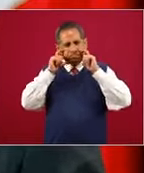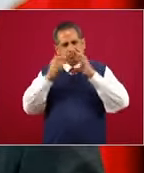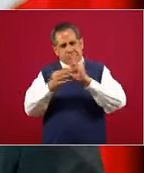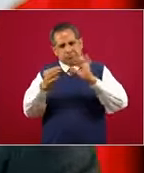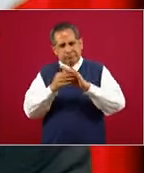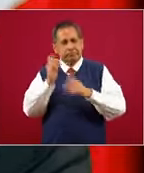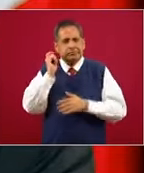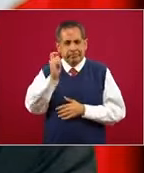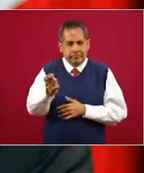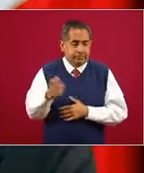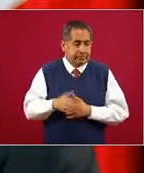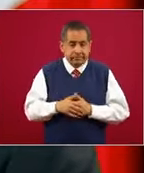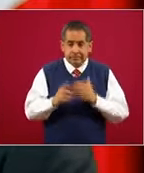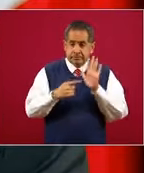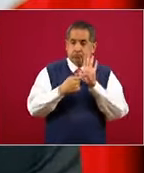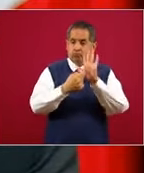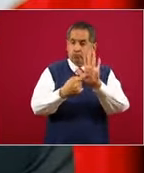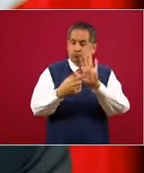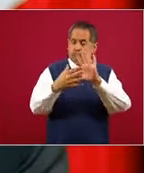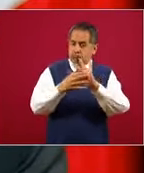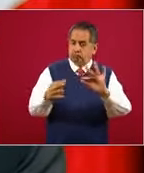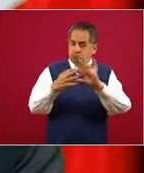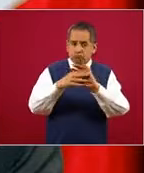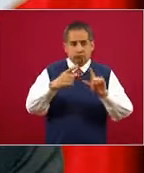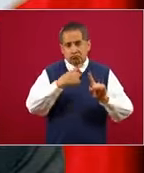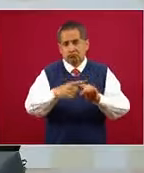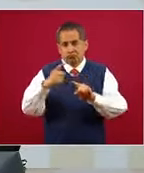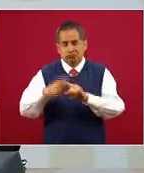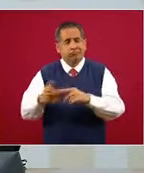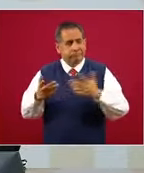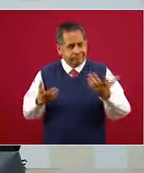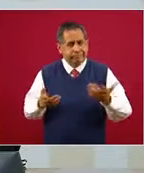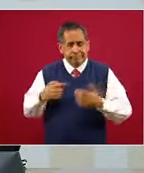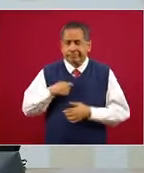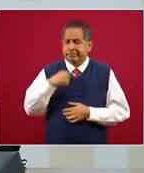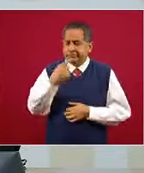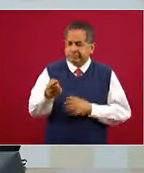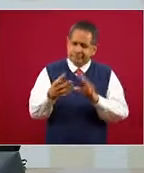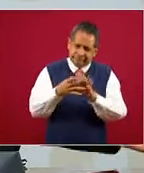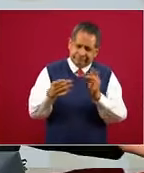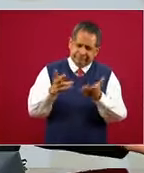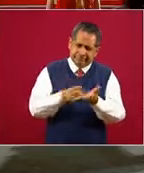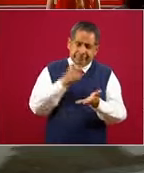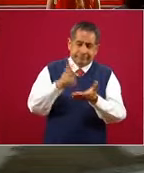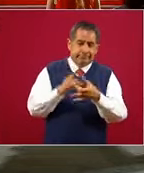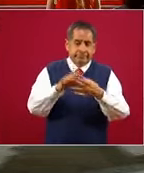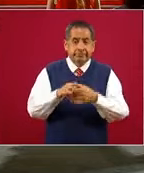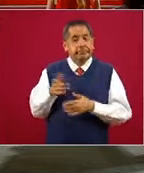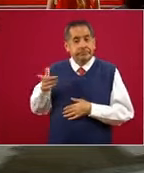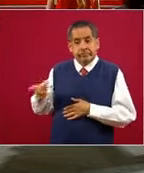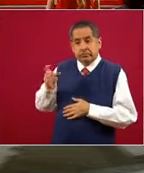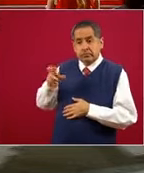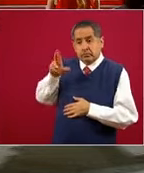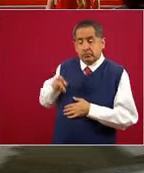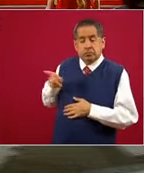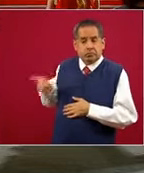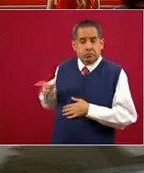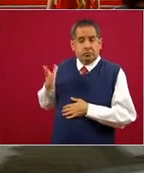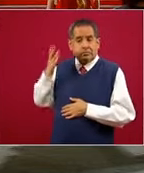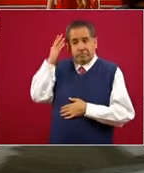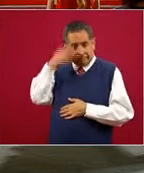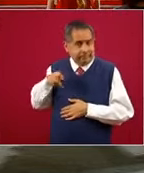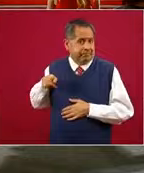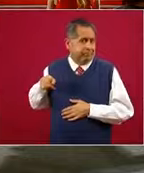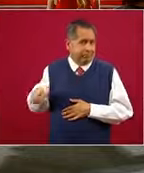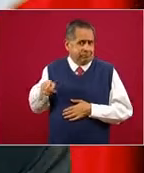explicar va a mostrar las innumerables ocasiones en las que hemos hablado del cubrebocas. La doctora Aletze de la Torre, aquí presente, que